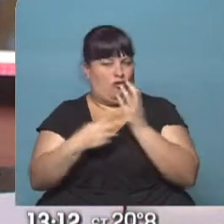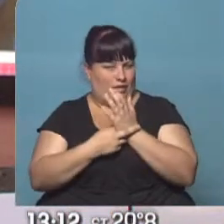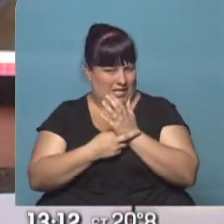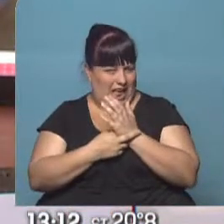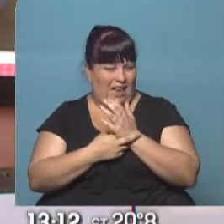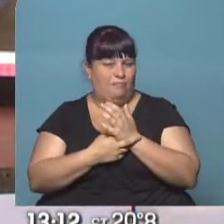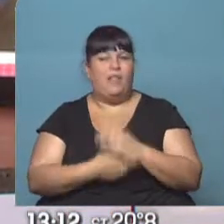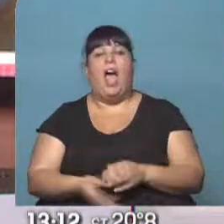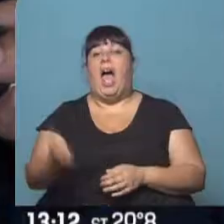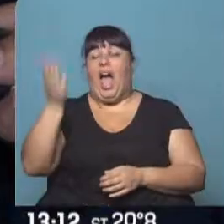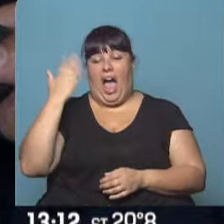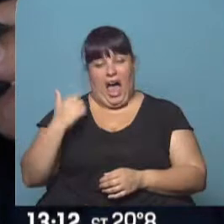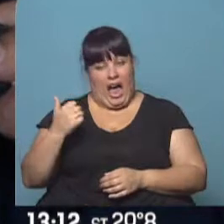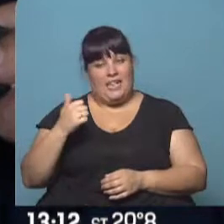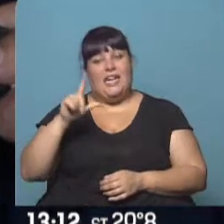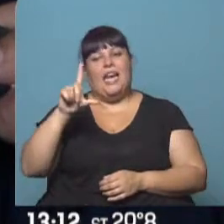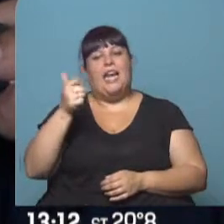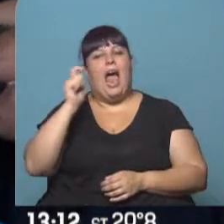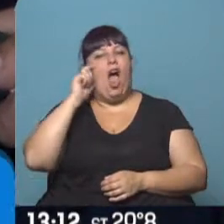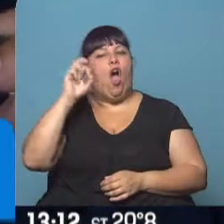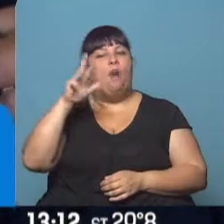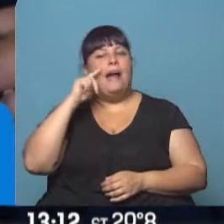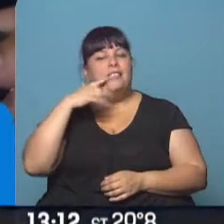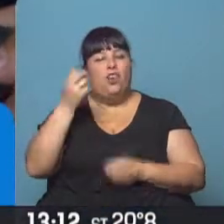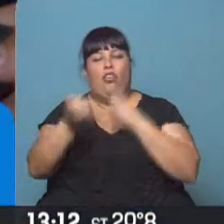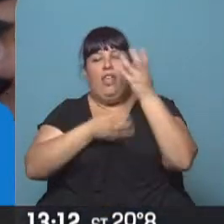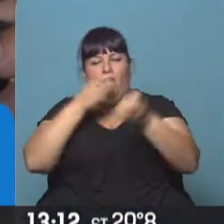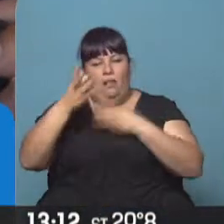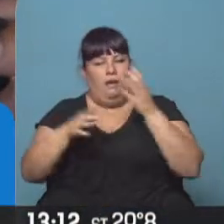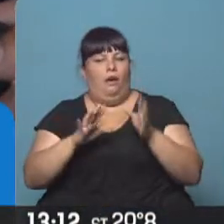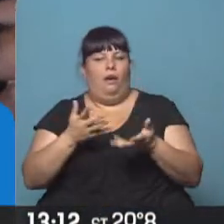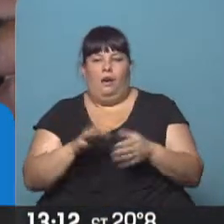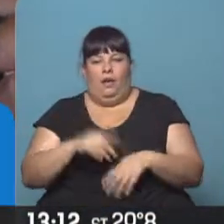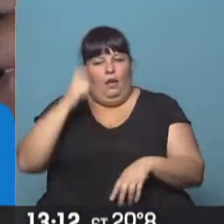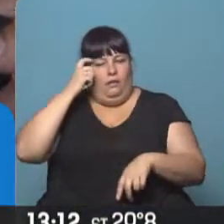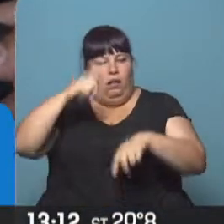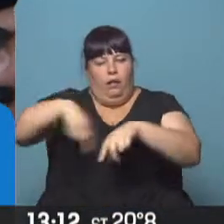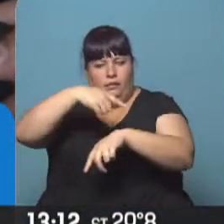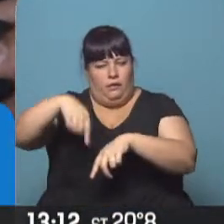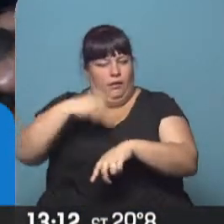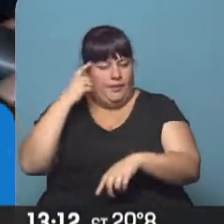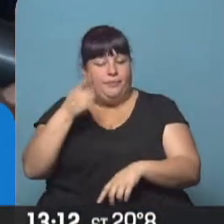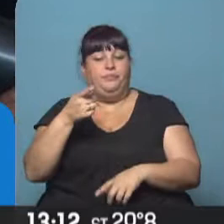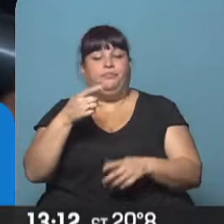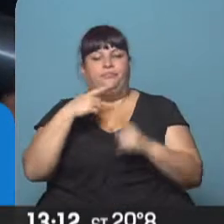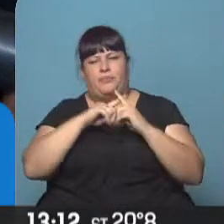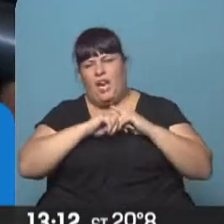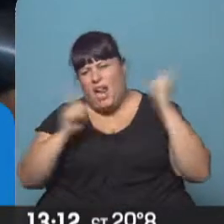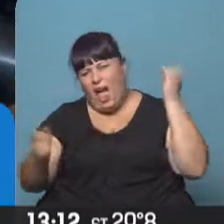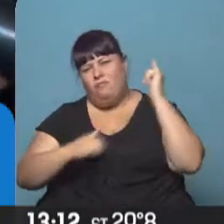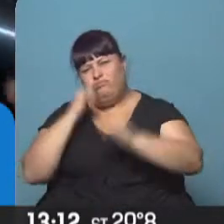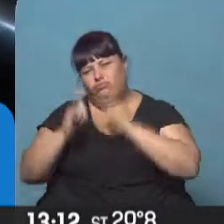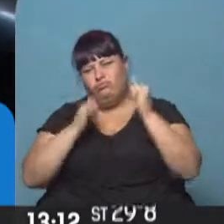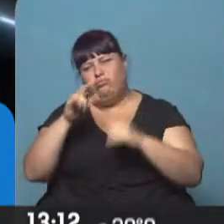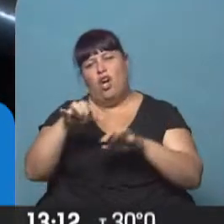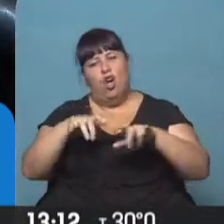fiscal. Ayer, Diego Lagomarsino estuvo declarando por 10 horas. En su extensa declaración, el